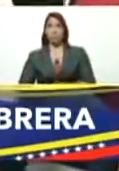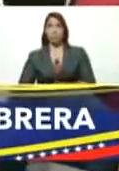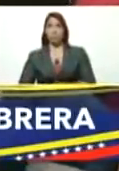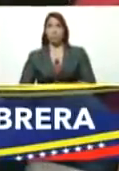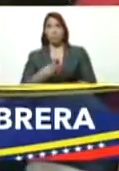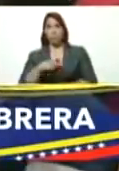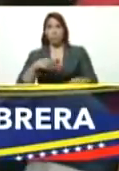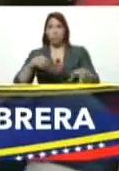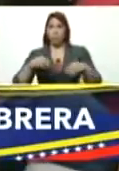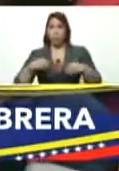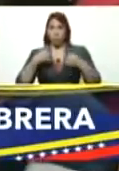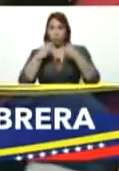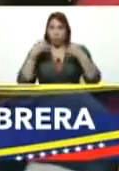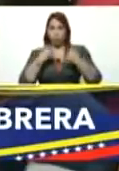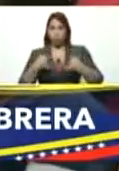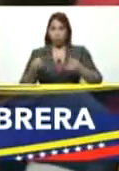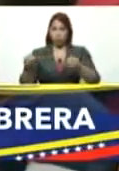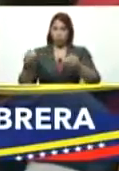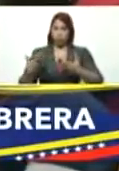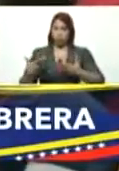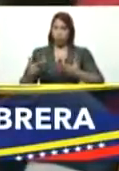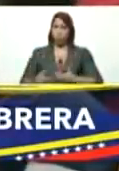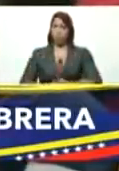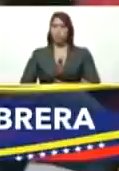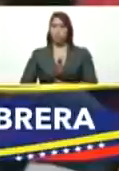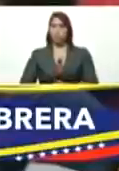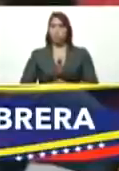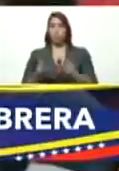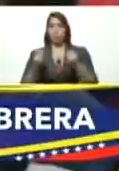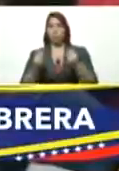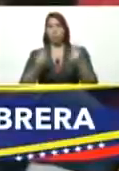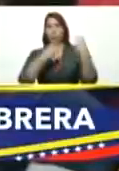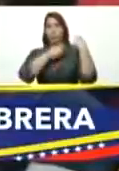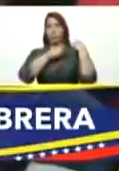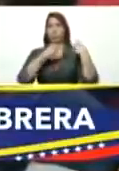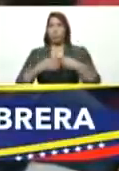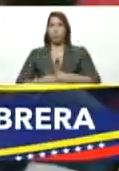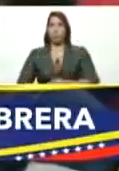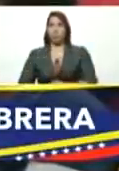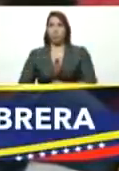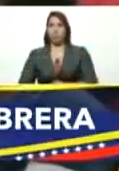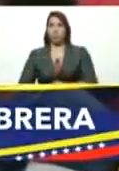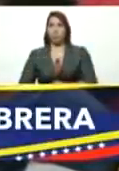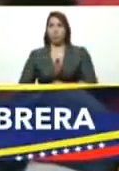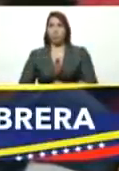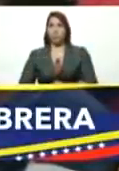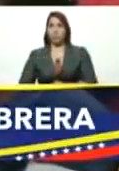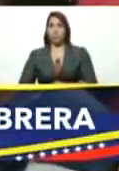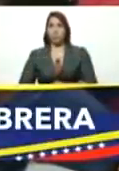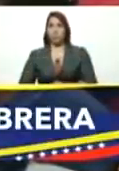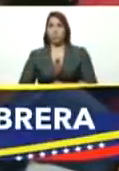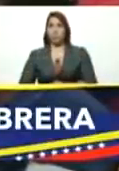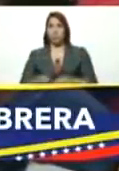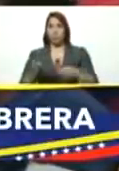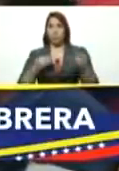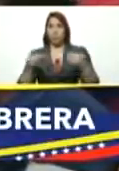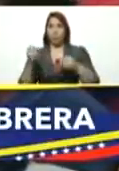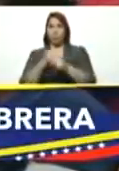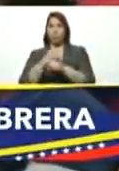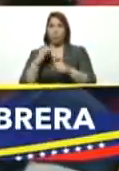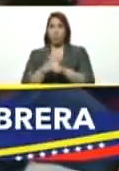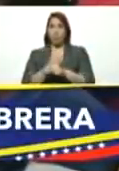las líneas que usted nos ha dado con mucha responsabilidad implementando un modelo de gestión